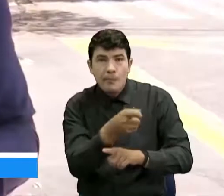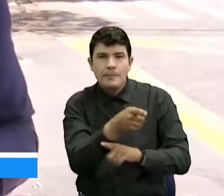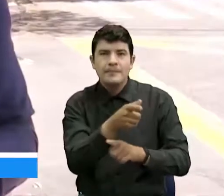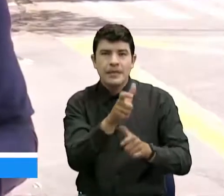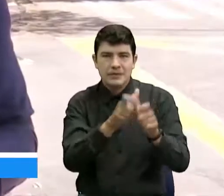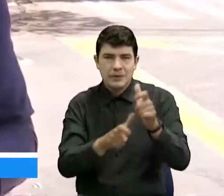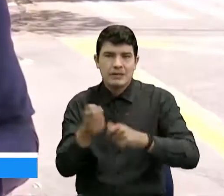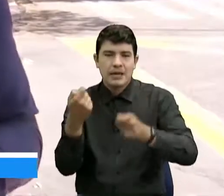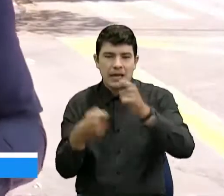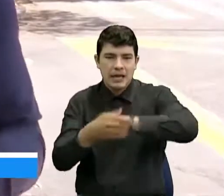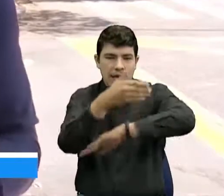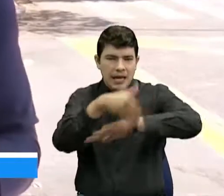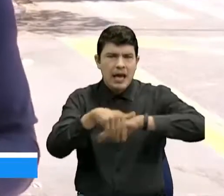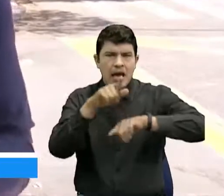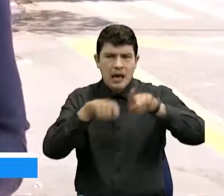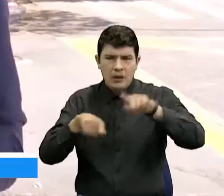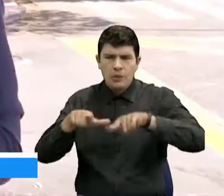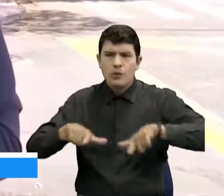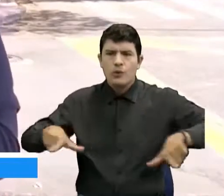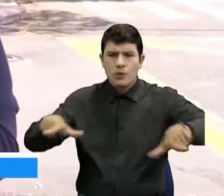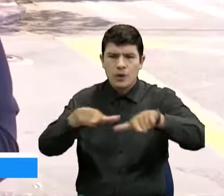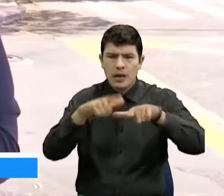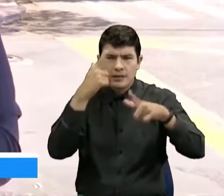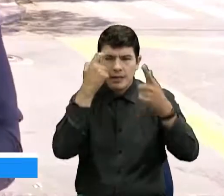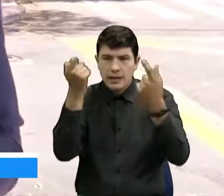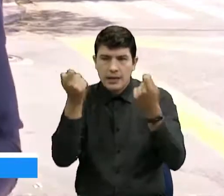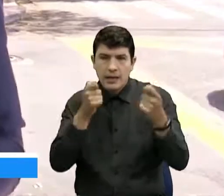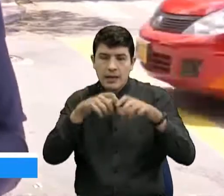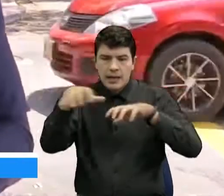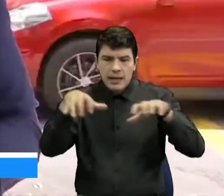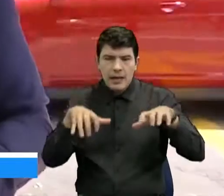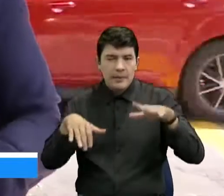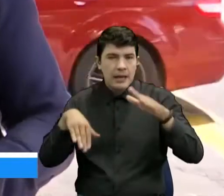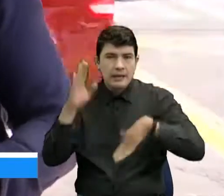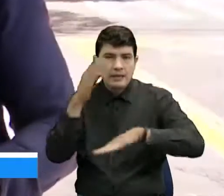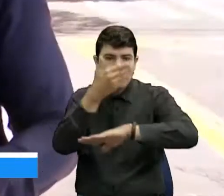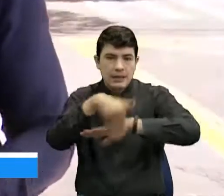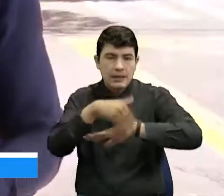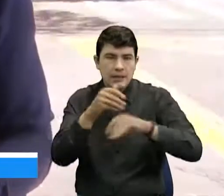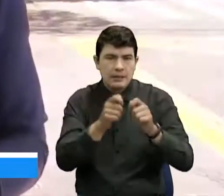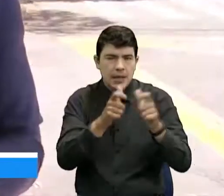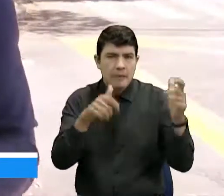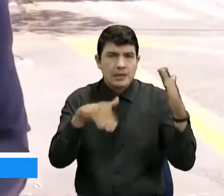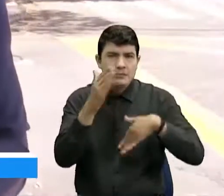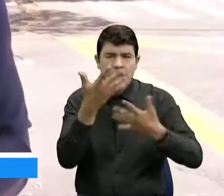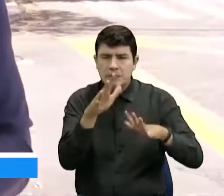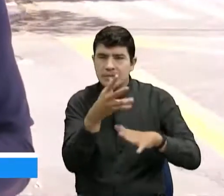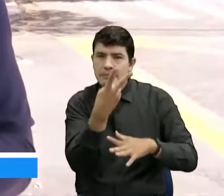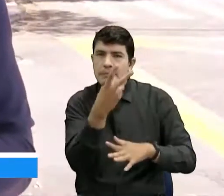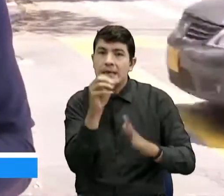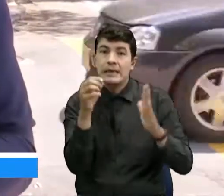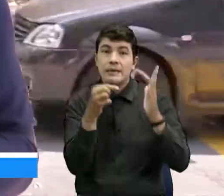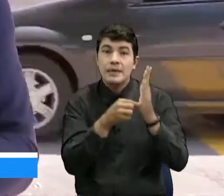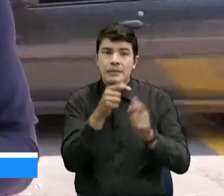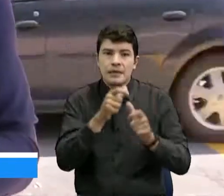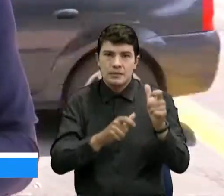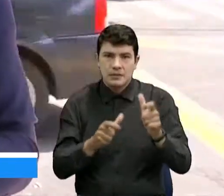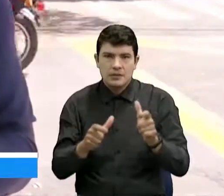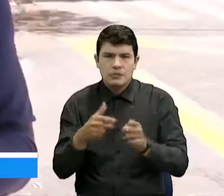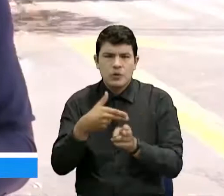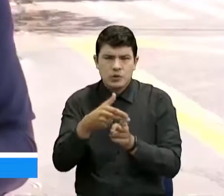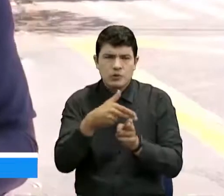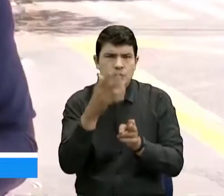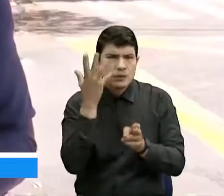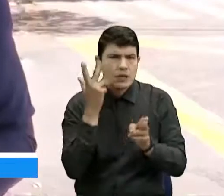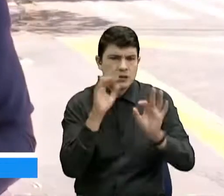que están ubicados en algunos puntos estratégicos. Pero los comerciantes informales dicen que hay más, que son alrededor de 20.000. Ellos en los próximos días podrían ser